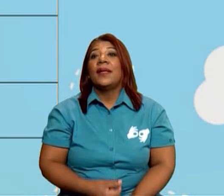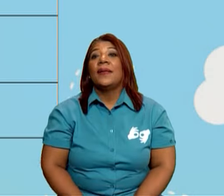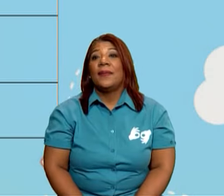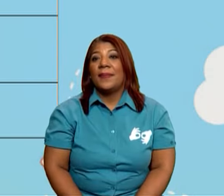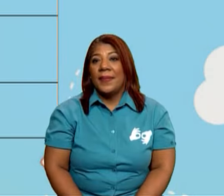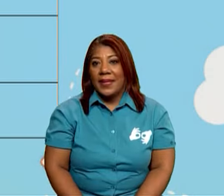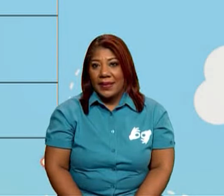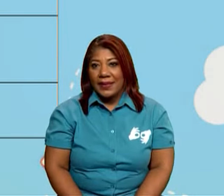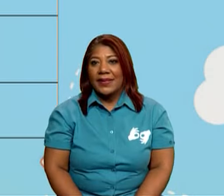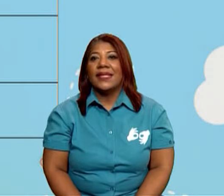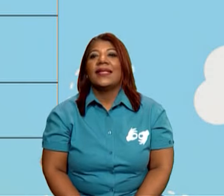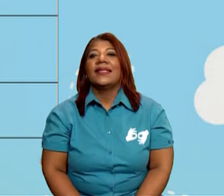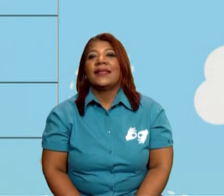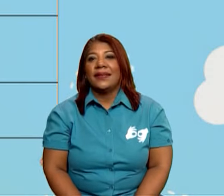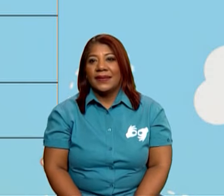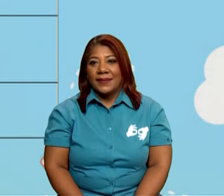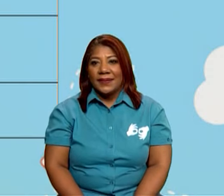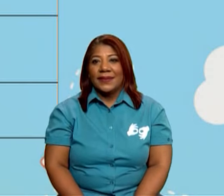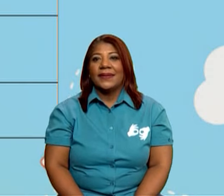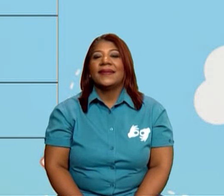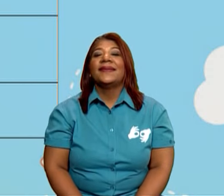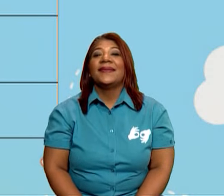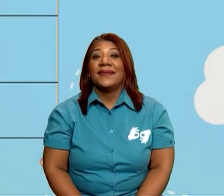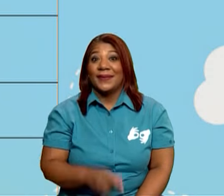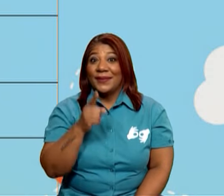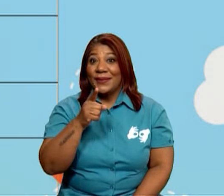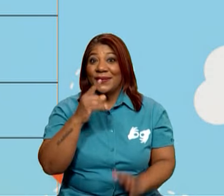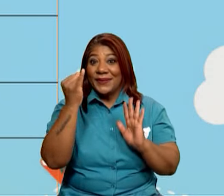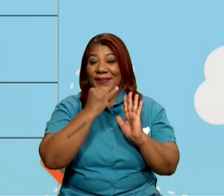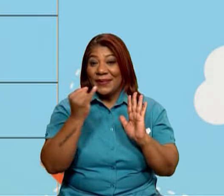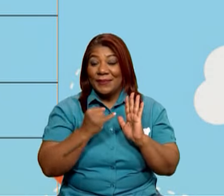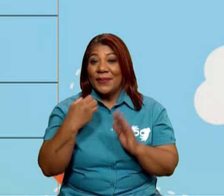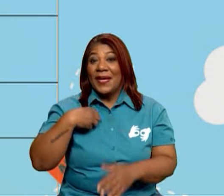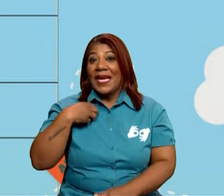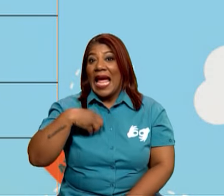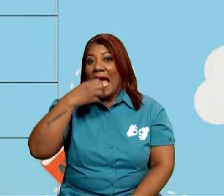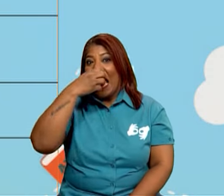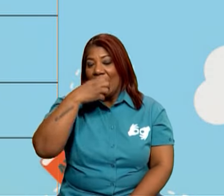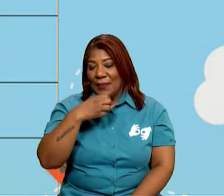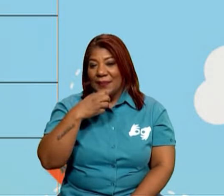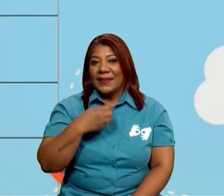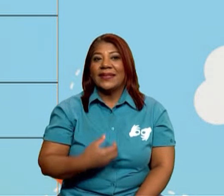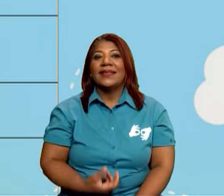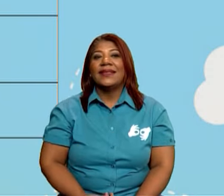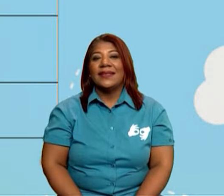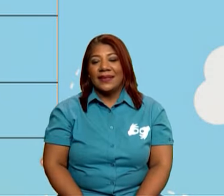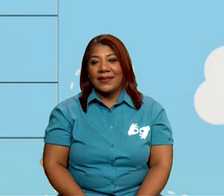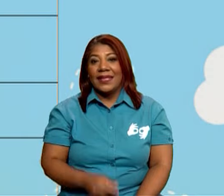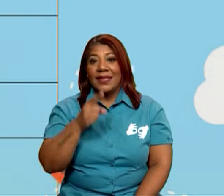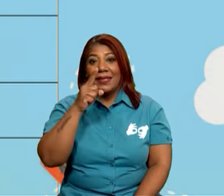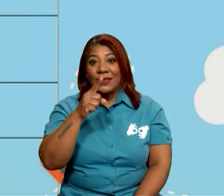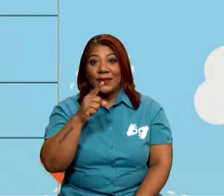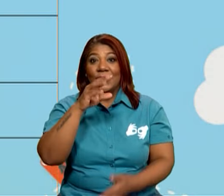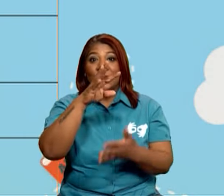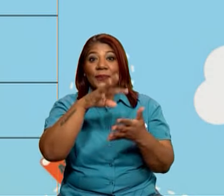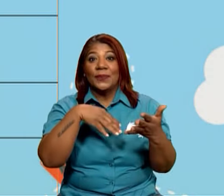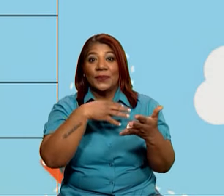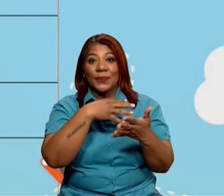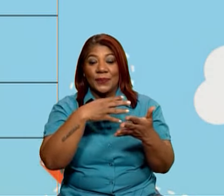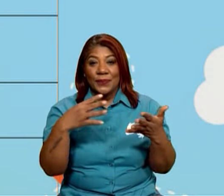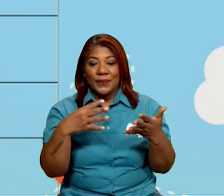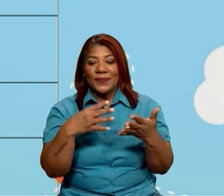la manzana. Entonces, de esa forma vamos a completar nuestra tabla de nuestros seres vivos